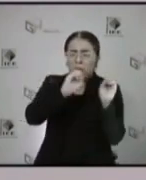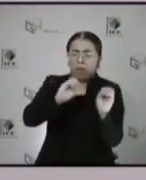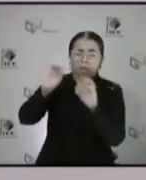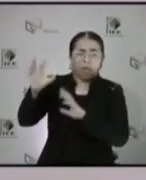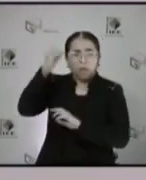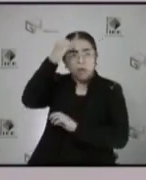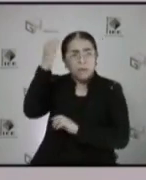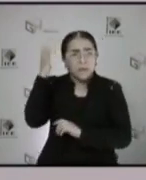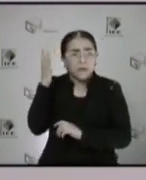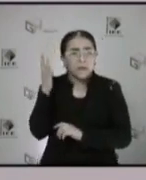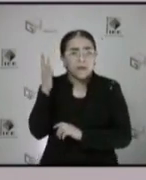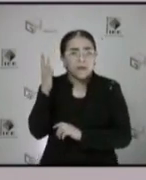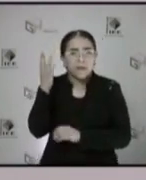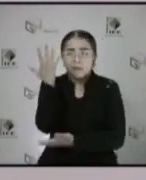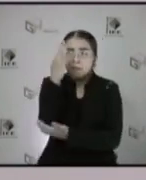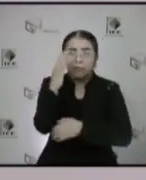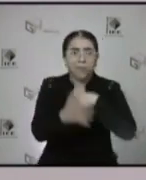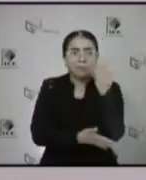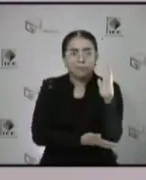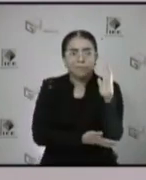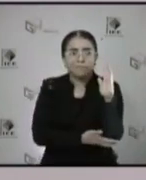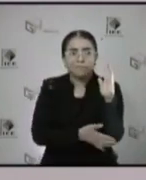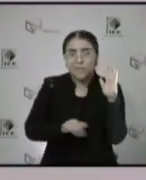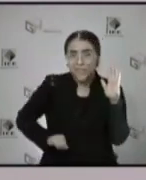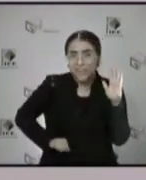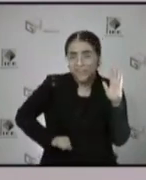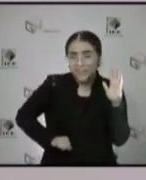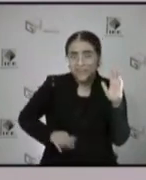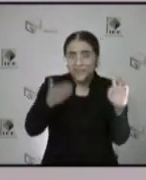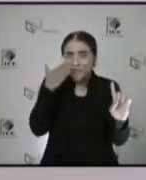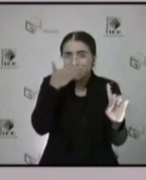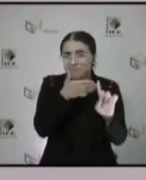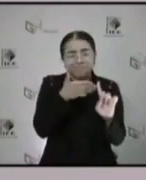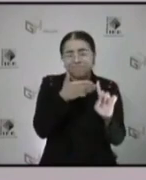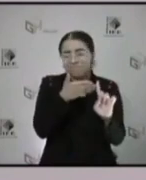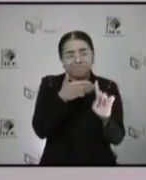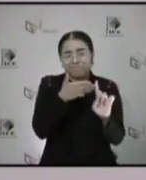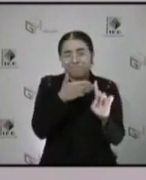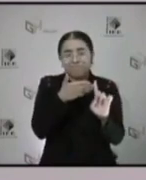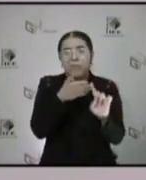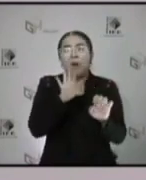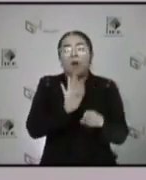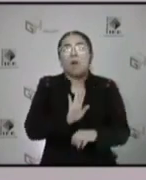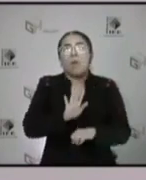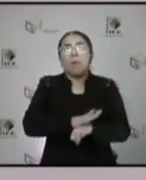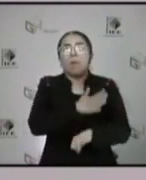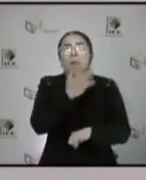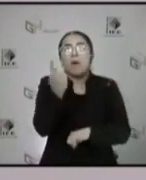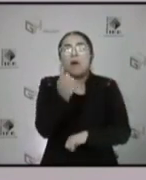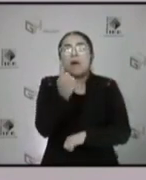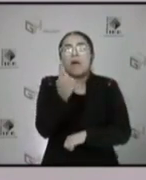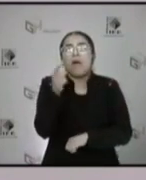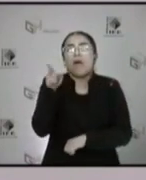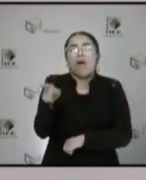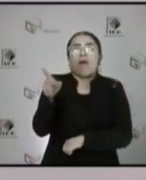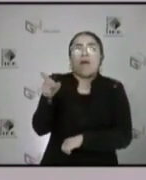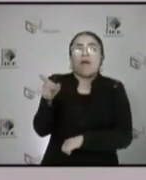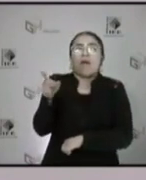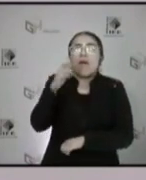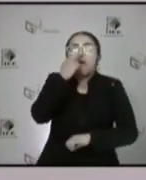ambiente no les interesa porque se han sentido dueños de nuestras vidas y el progreso de las